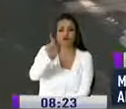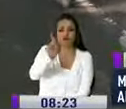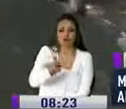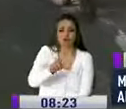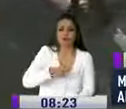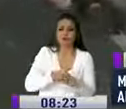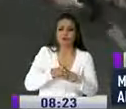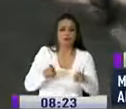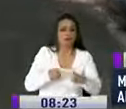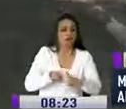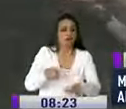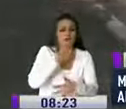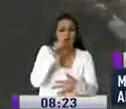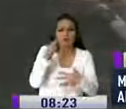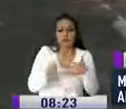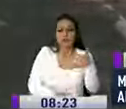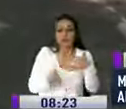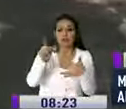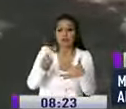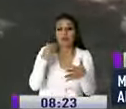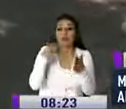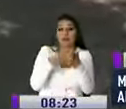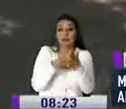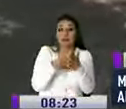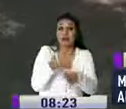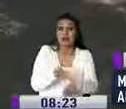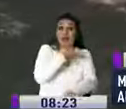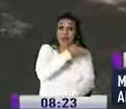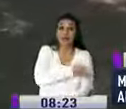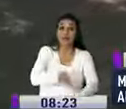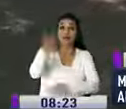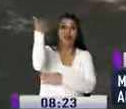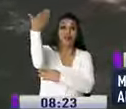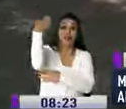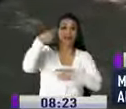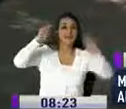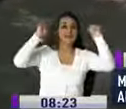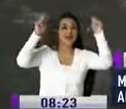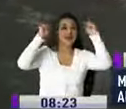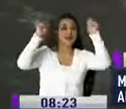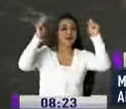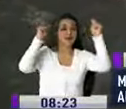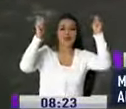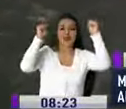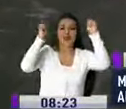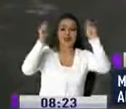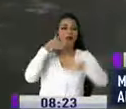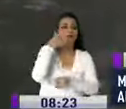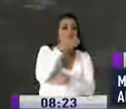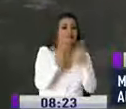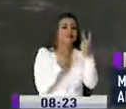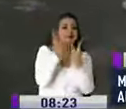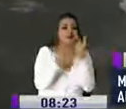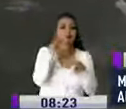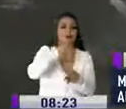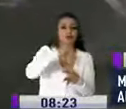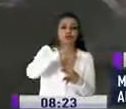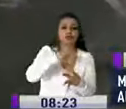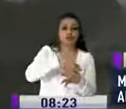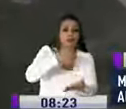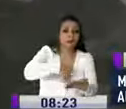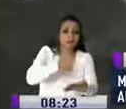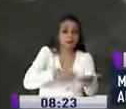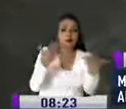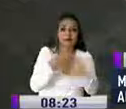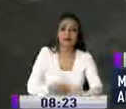muchas necesidades, han visitado cuando están para alcaldes, para todo, han visitado, han pedido los votos, las firmas, pero todo